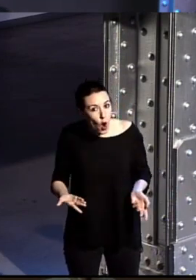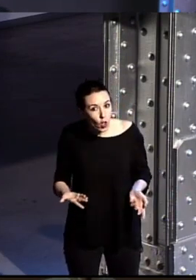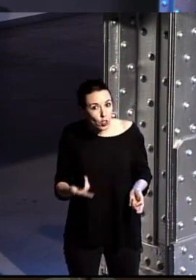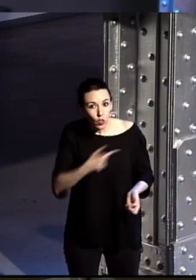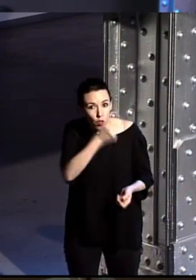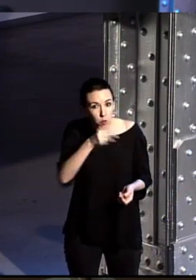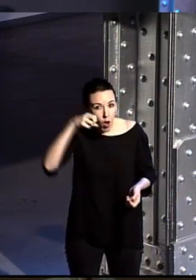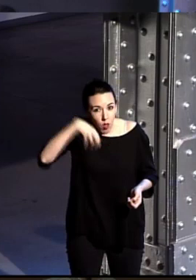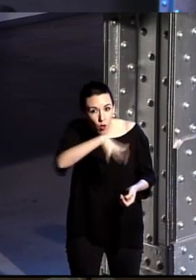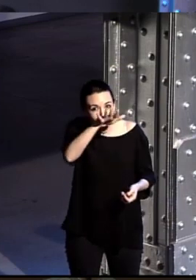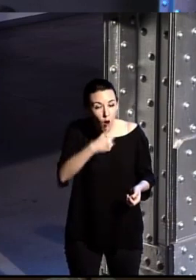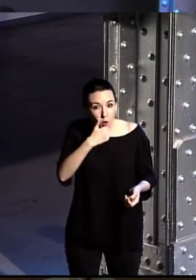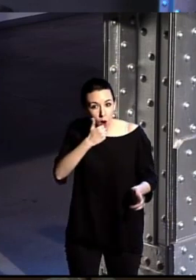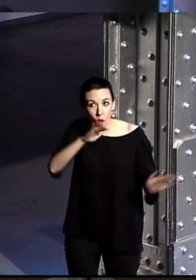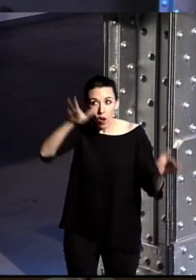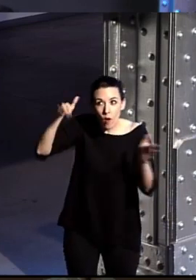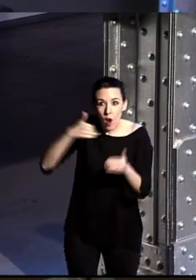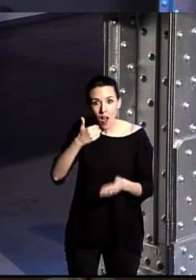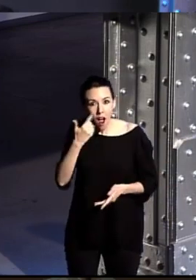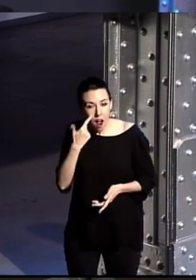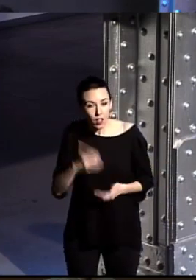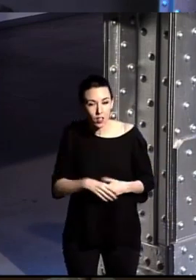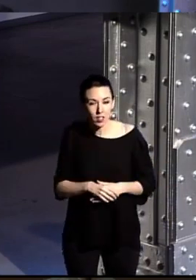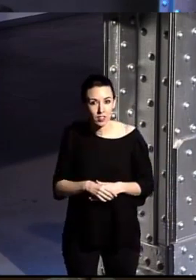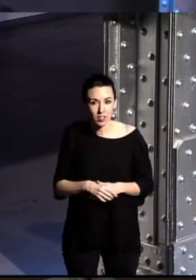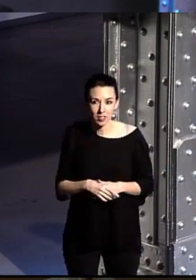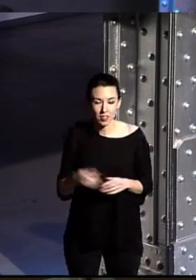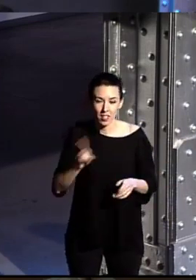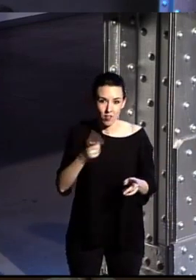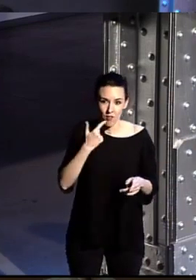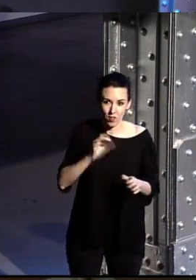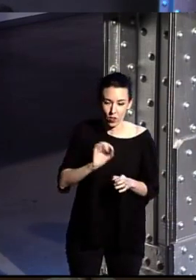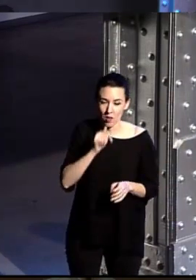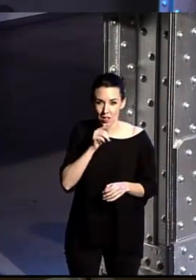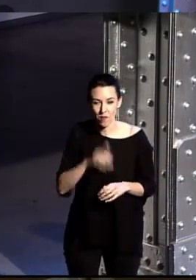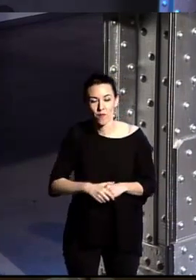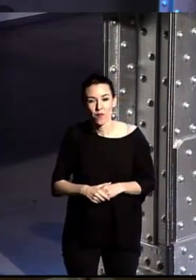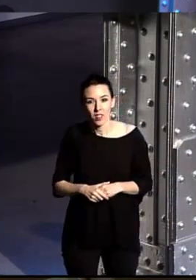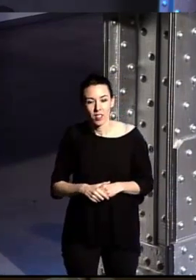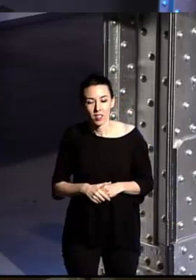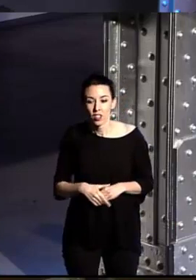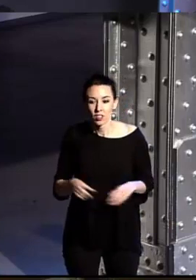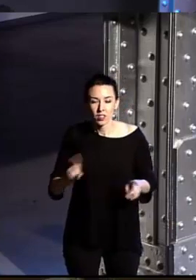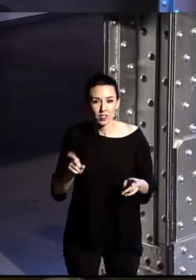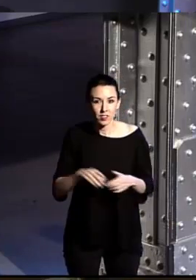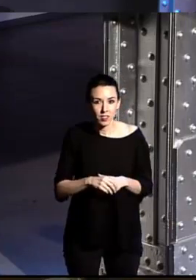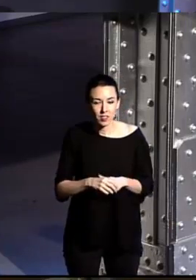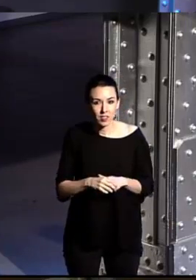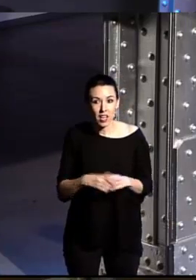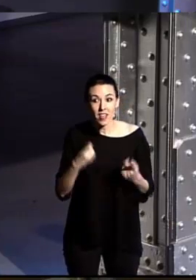¿Has dibujado algún dragón que nos sobrevuele en este momento? O... Ah, vale, muy bien. Luego hay un ámbito